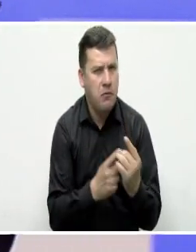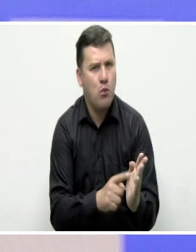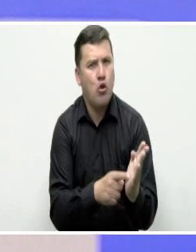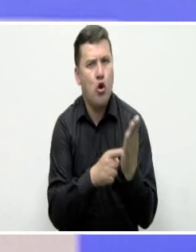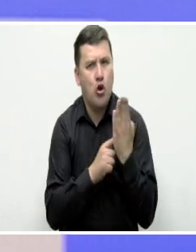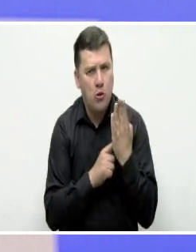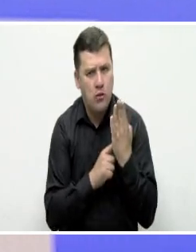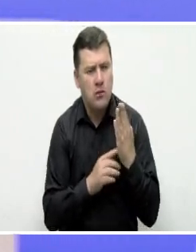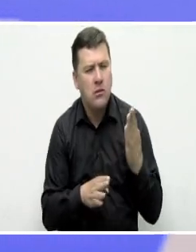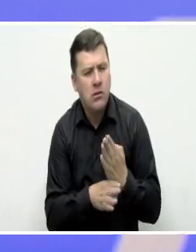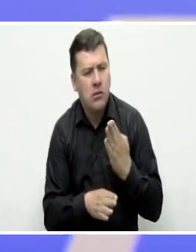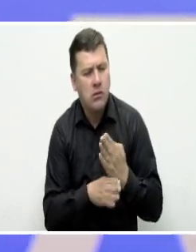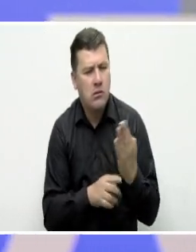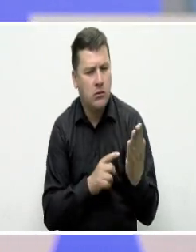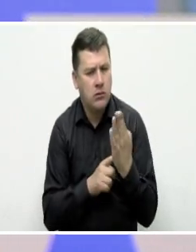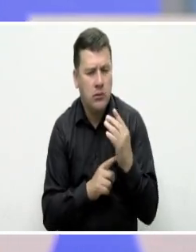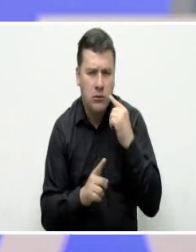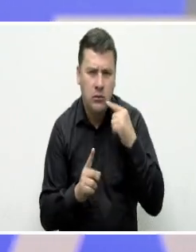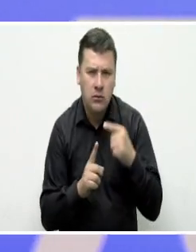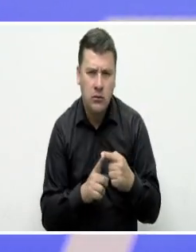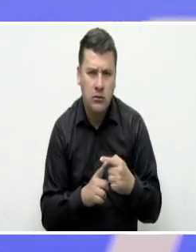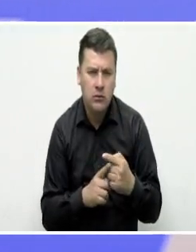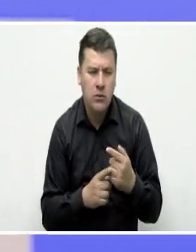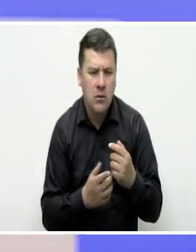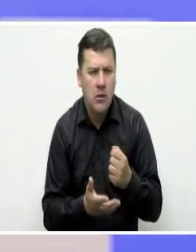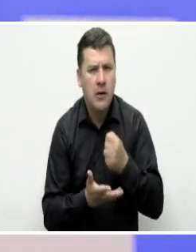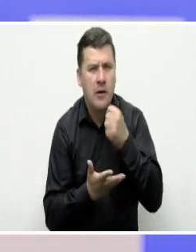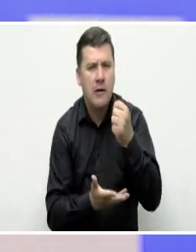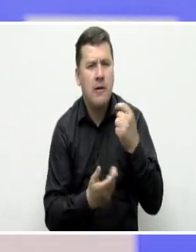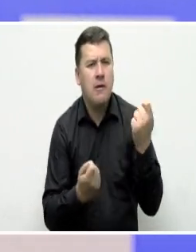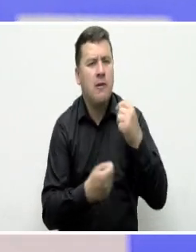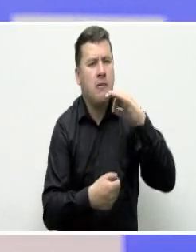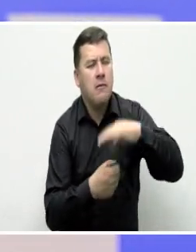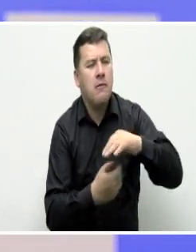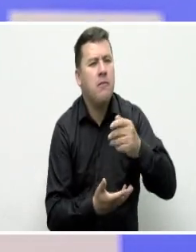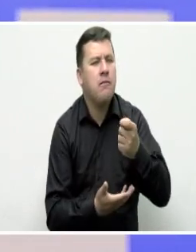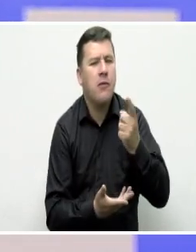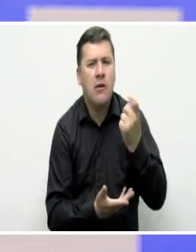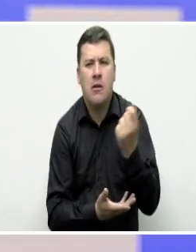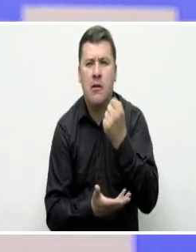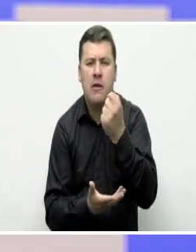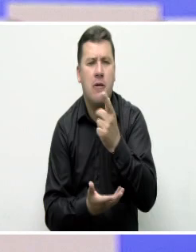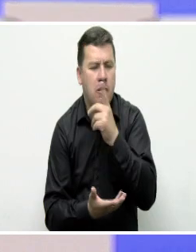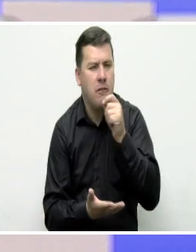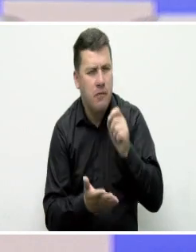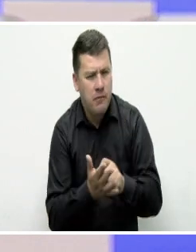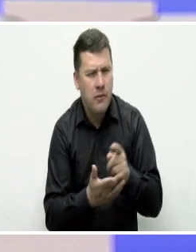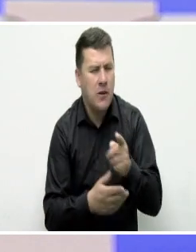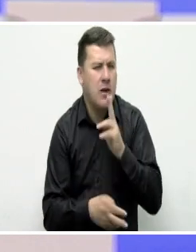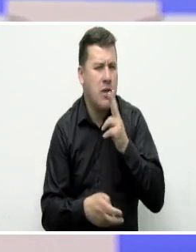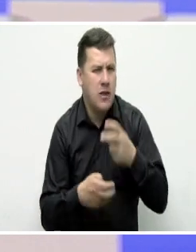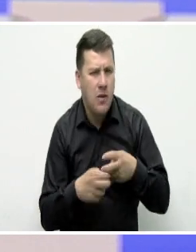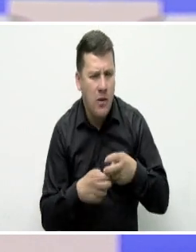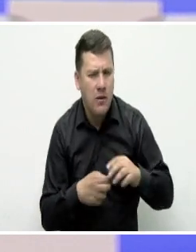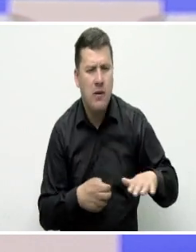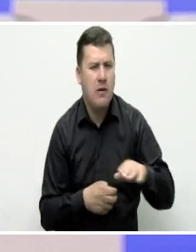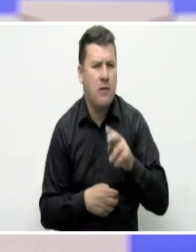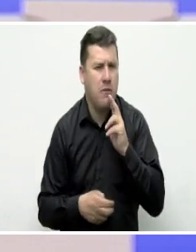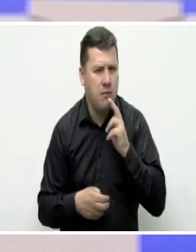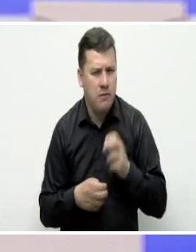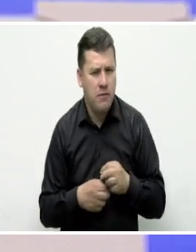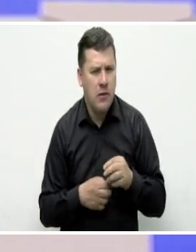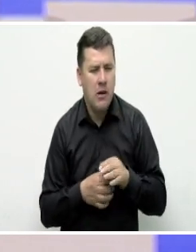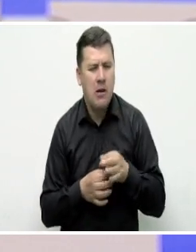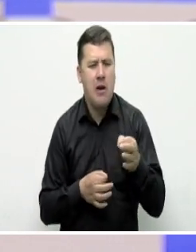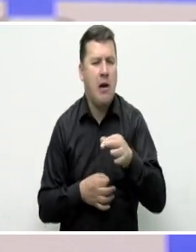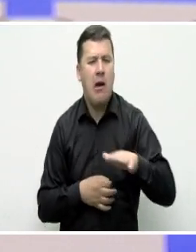mostraron unas problemáticas particularmente con la financiación de las campañas y adicionalmente con la dificultad que en lo